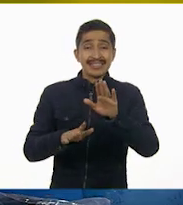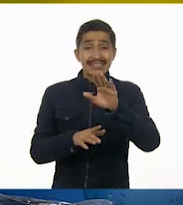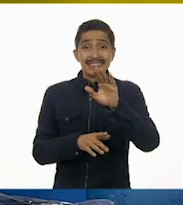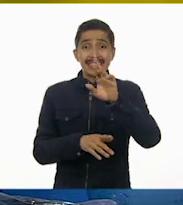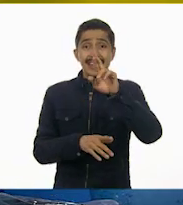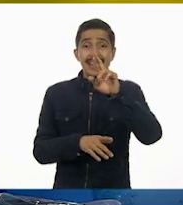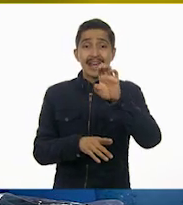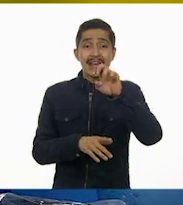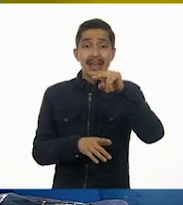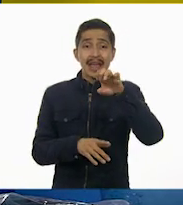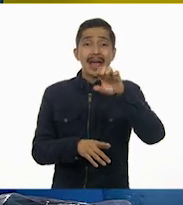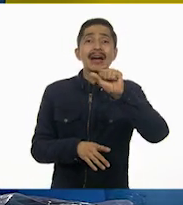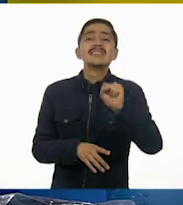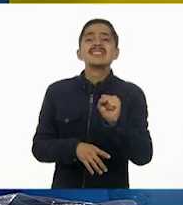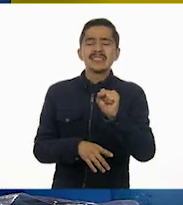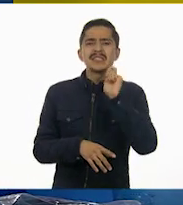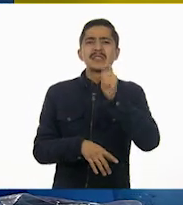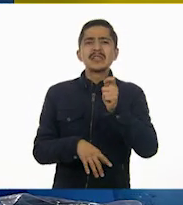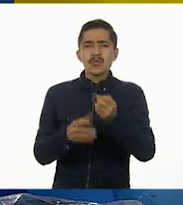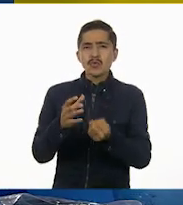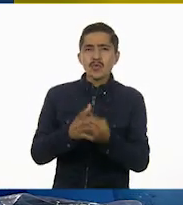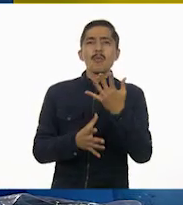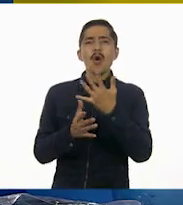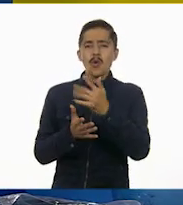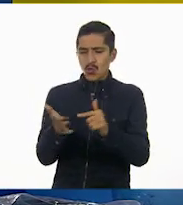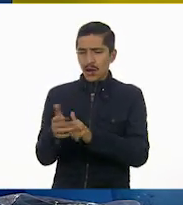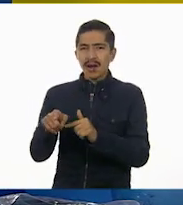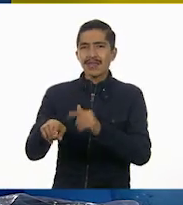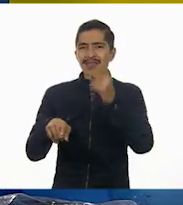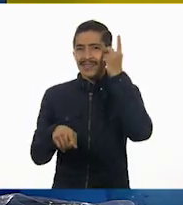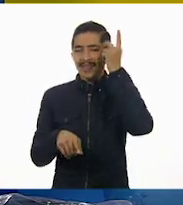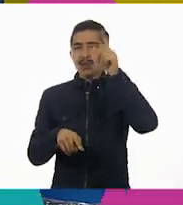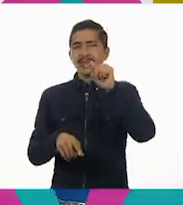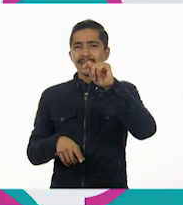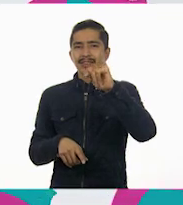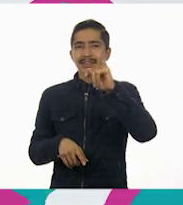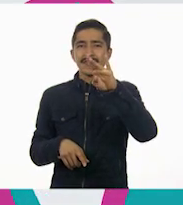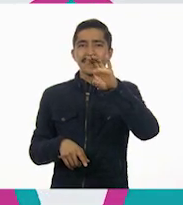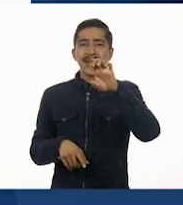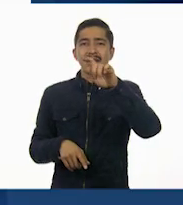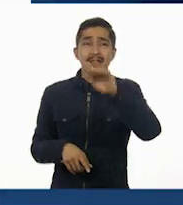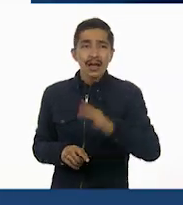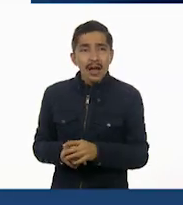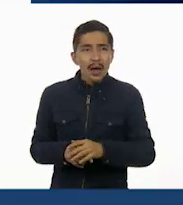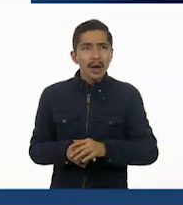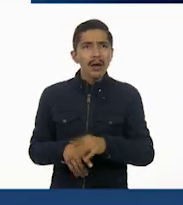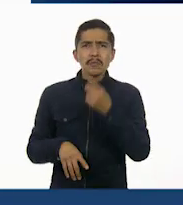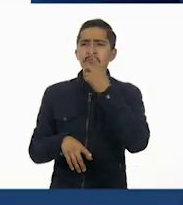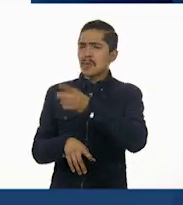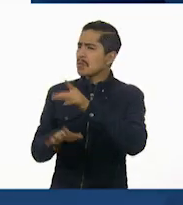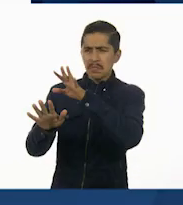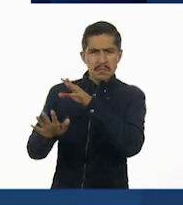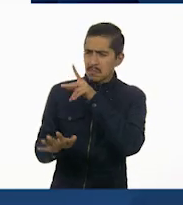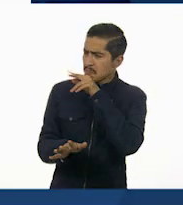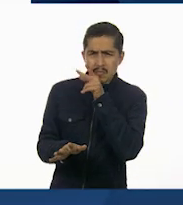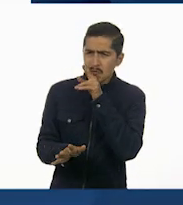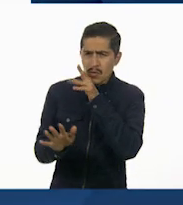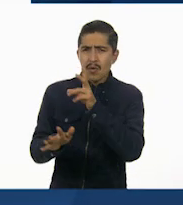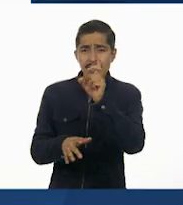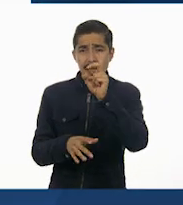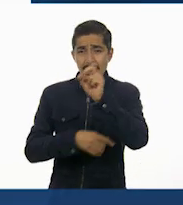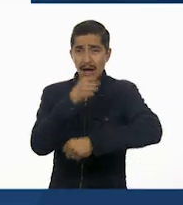logra asentarse en el nuevo territorio del dios Tíber. Le dice que no se preocupe, pues en